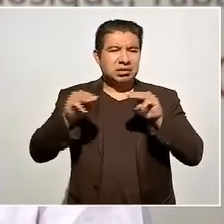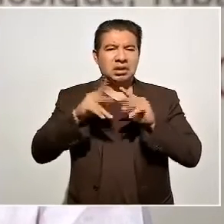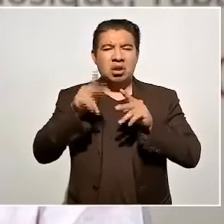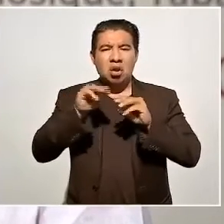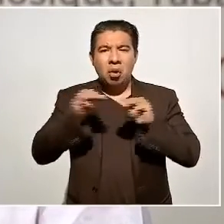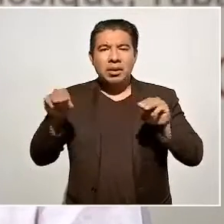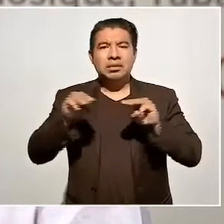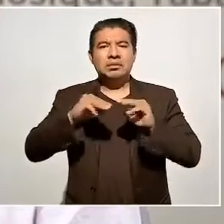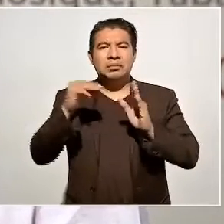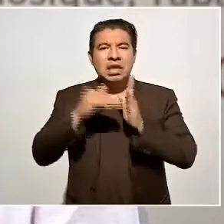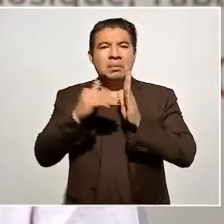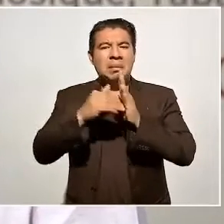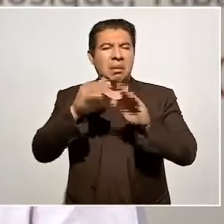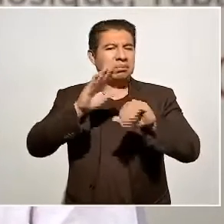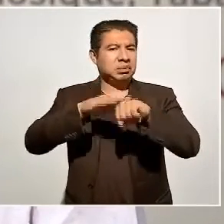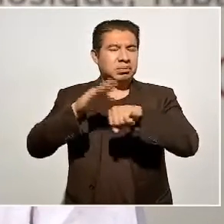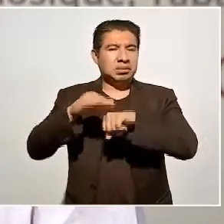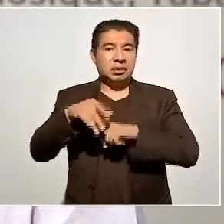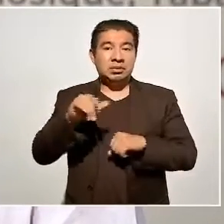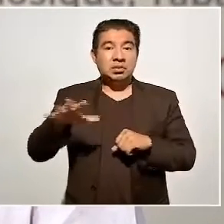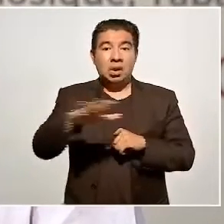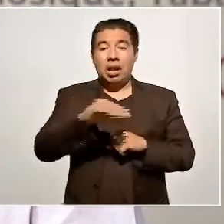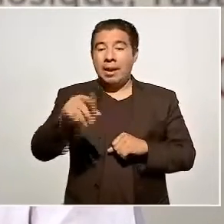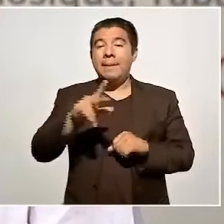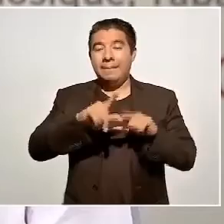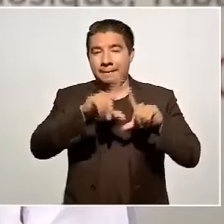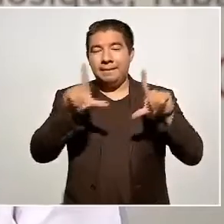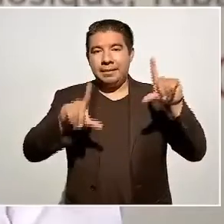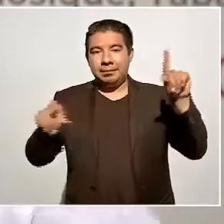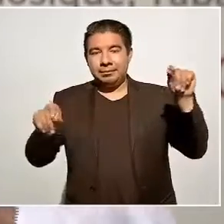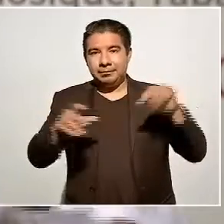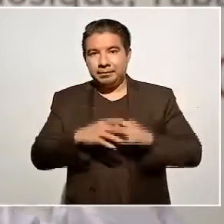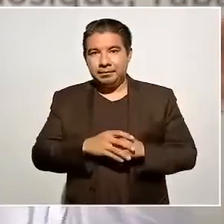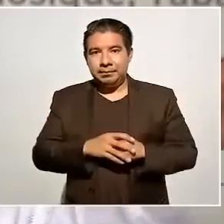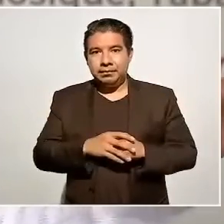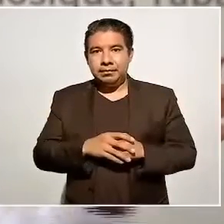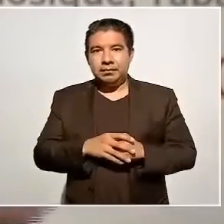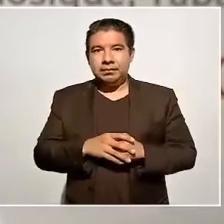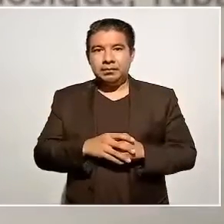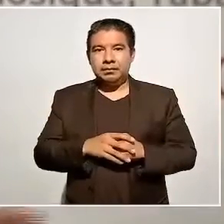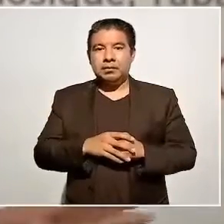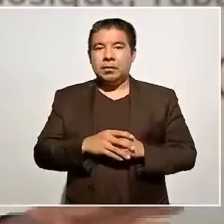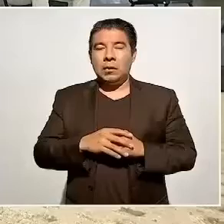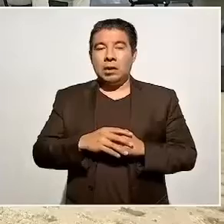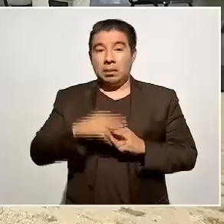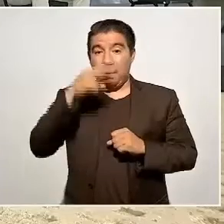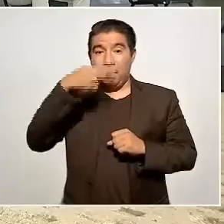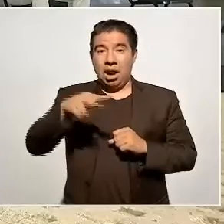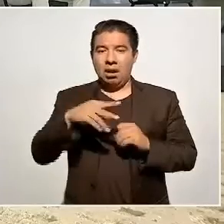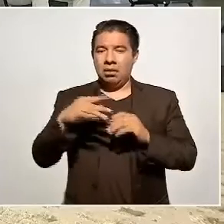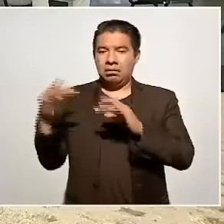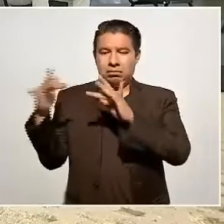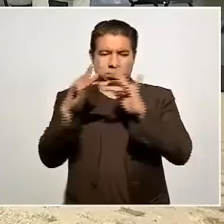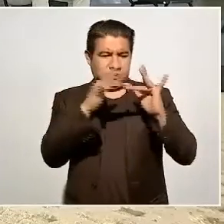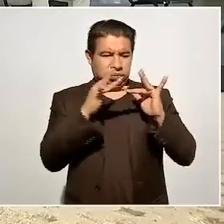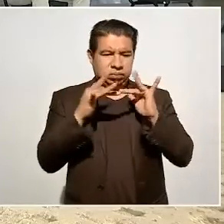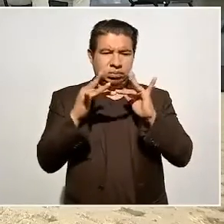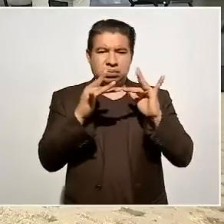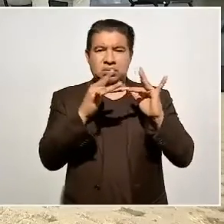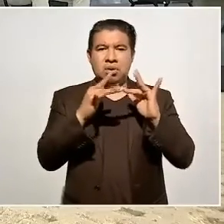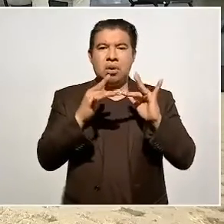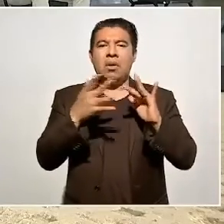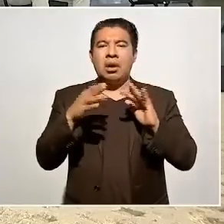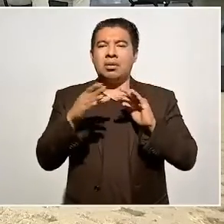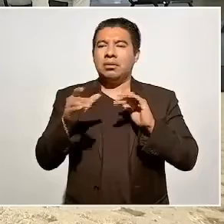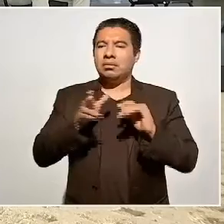férreas en el país. Se comunicó todo México por